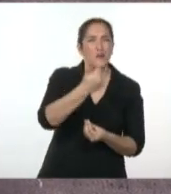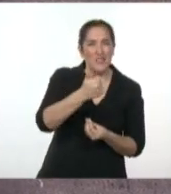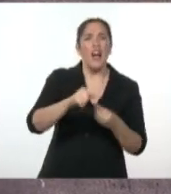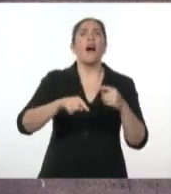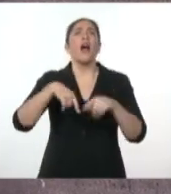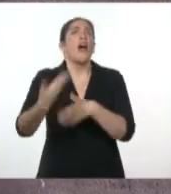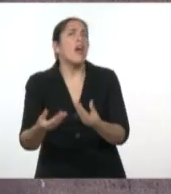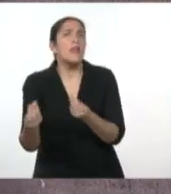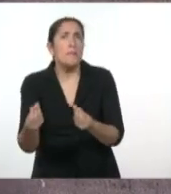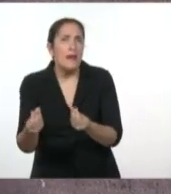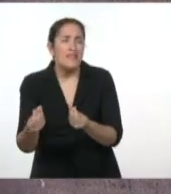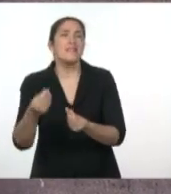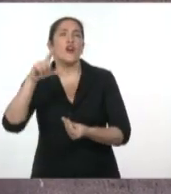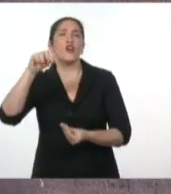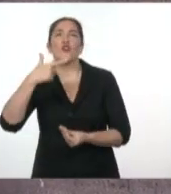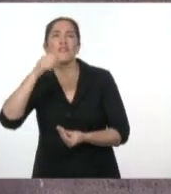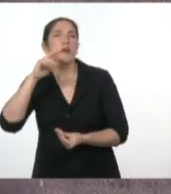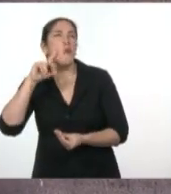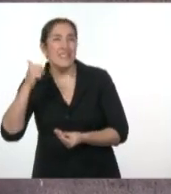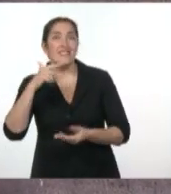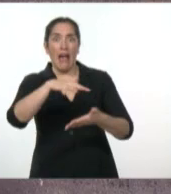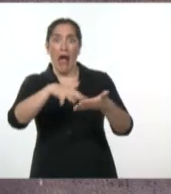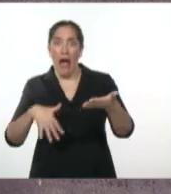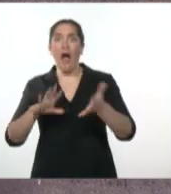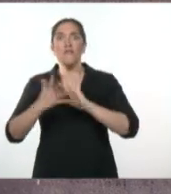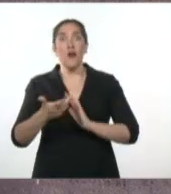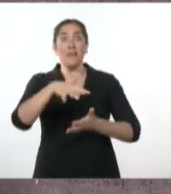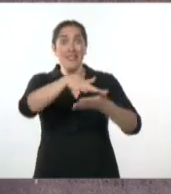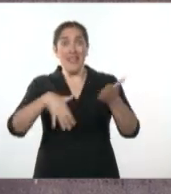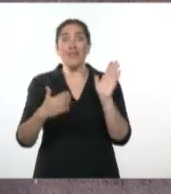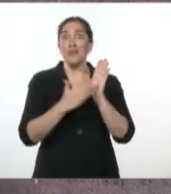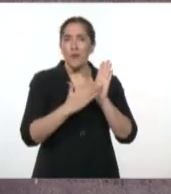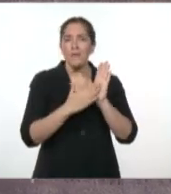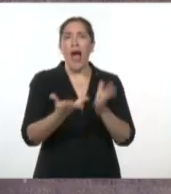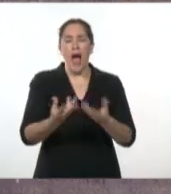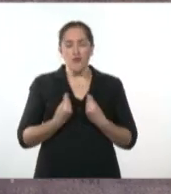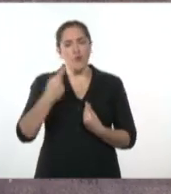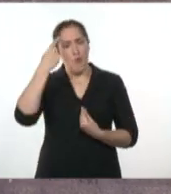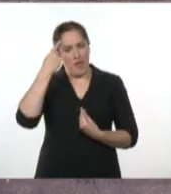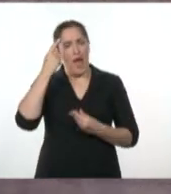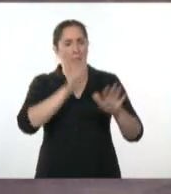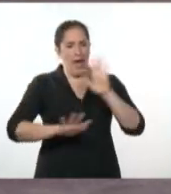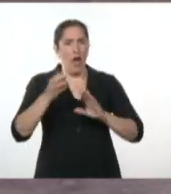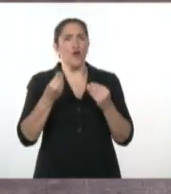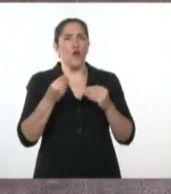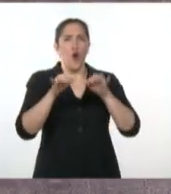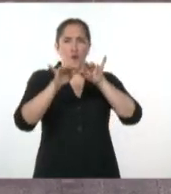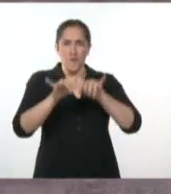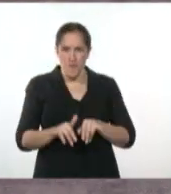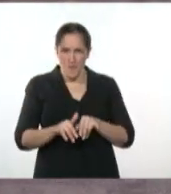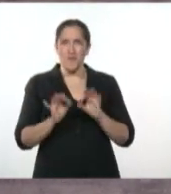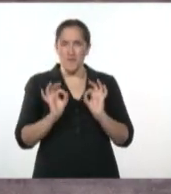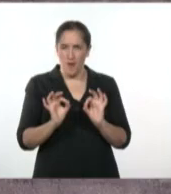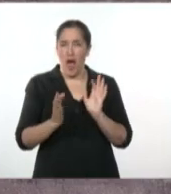su desarrollo. Eso nos ayuda mucho en los textos argumentativos para poder desarrollar nuestros argumentos, es